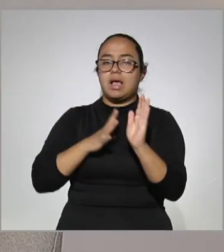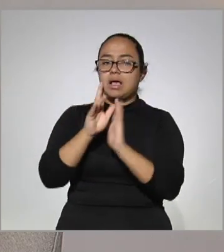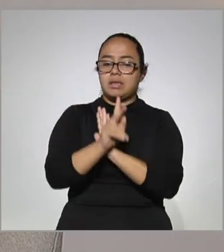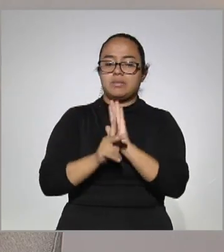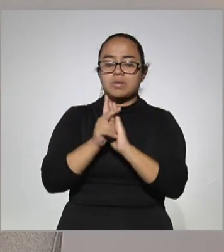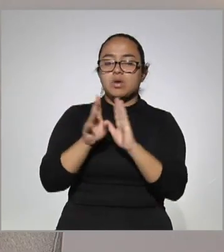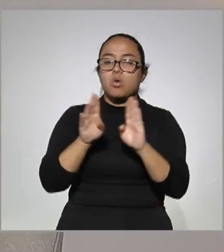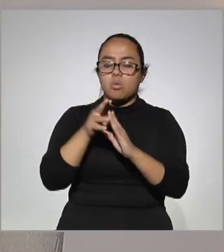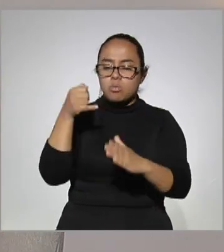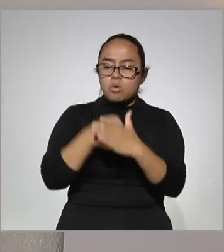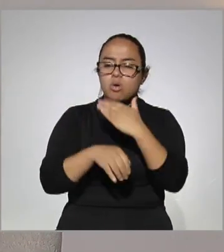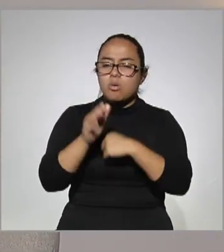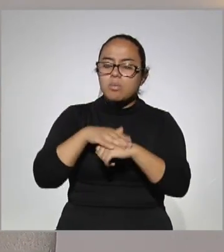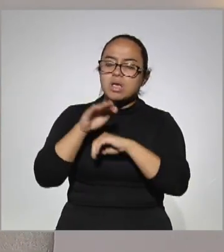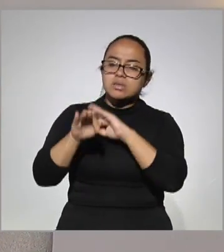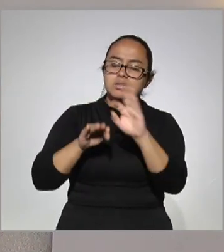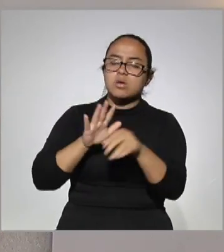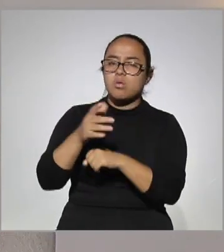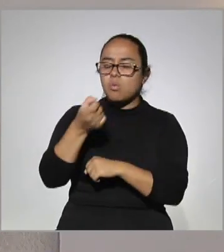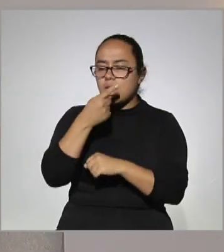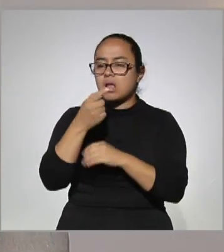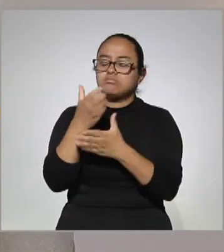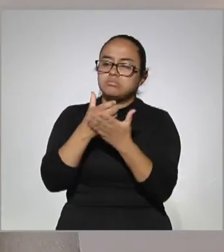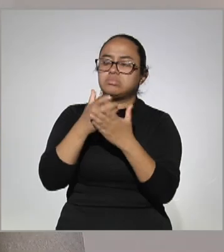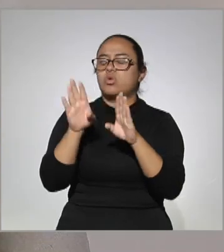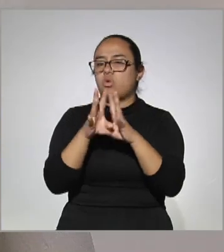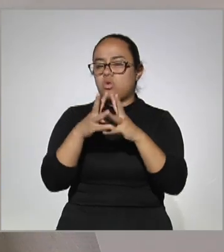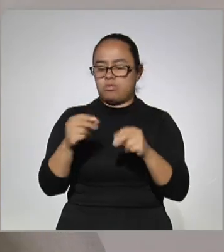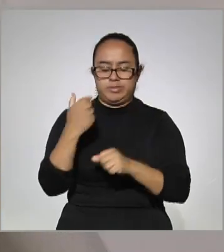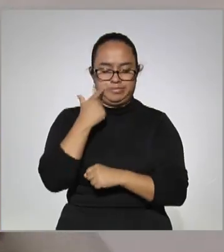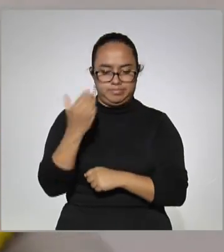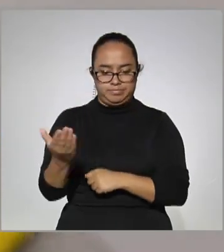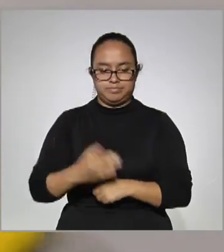al tratamiento y doctores, si están de acuerdo, regresamos a analizarla.